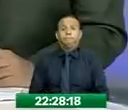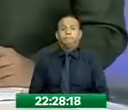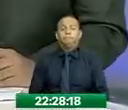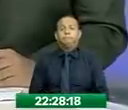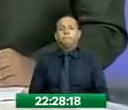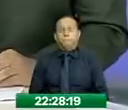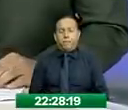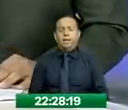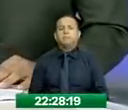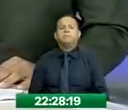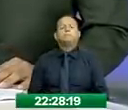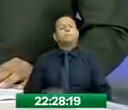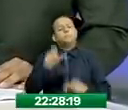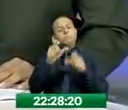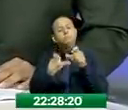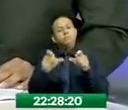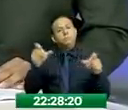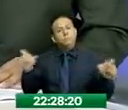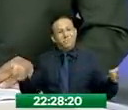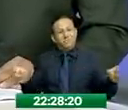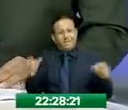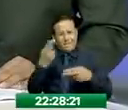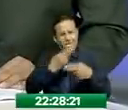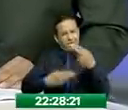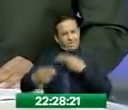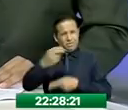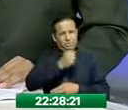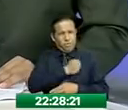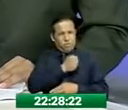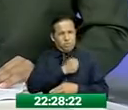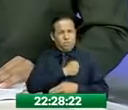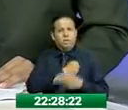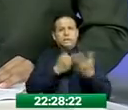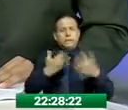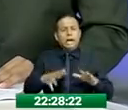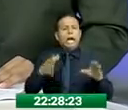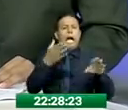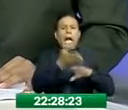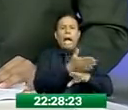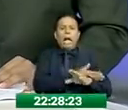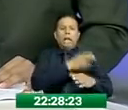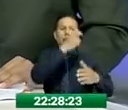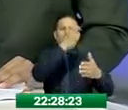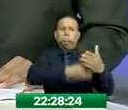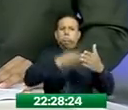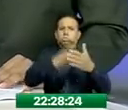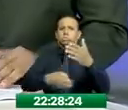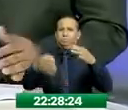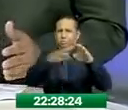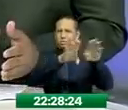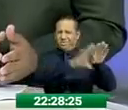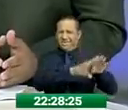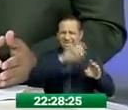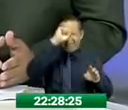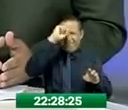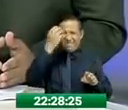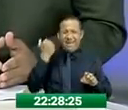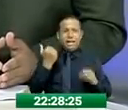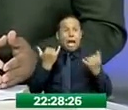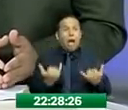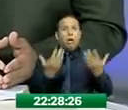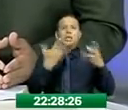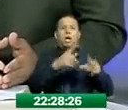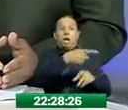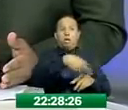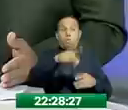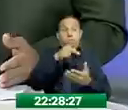propietarios de negocios que fueron clausurados durante el semáforo en rojo en quito ya pudieron reabrir sus locales esto luego de realizar el trámite